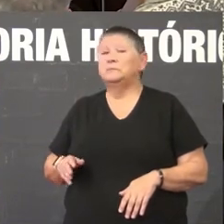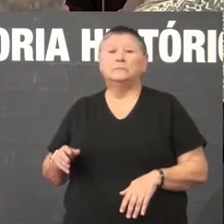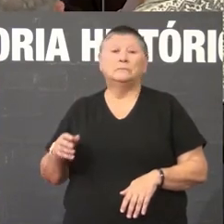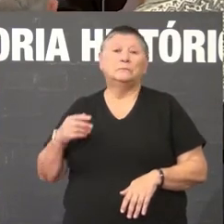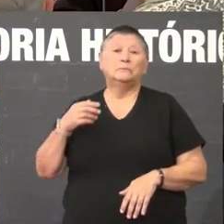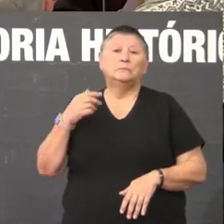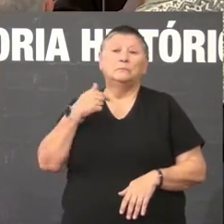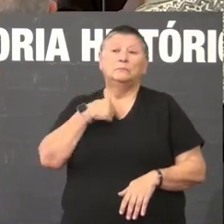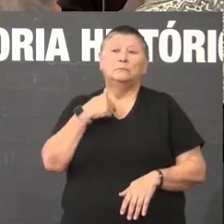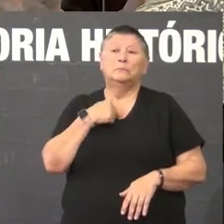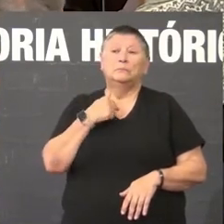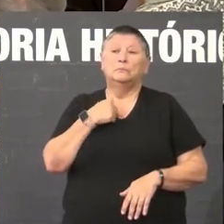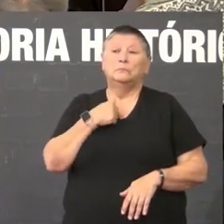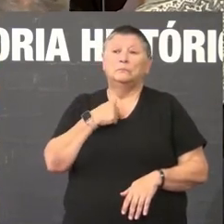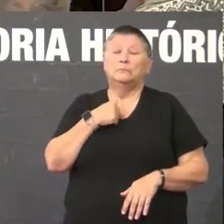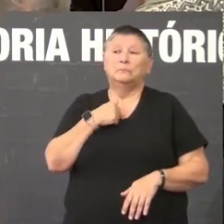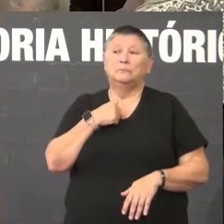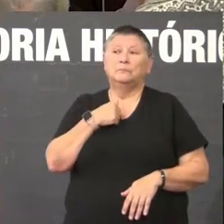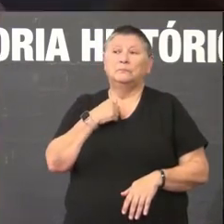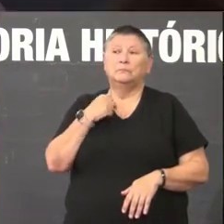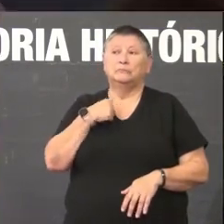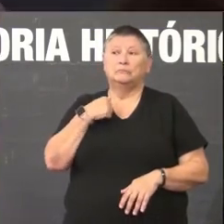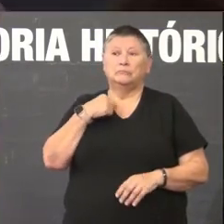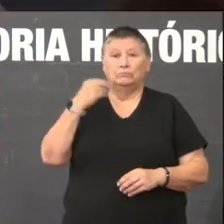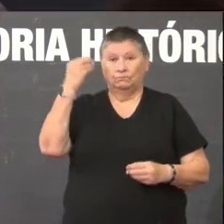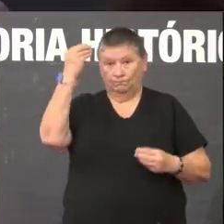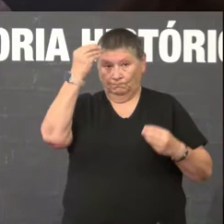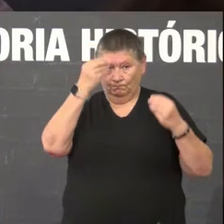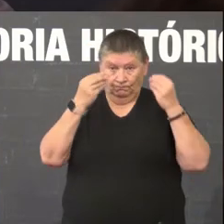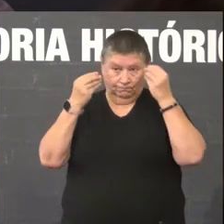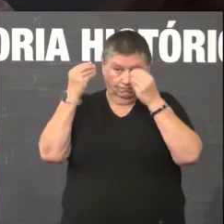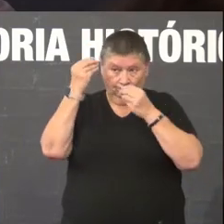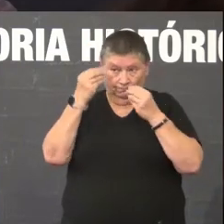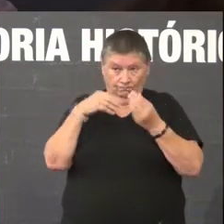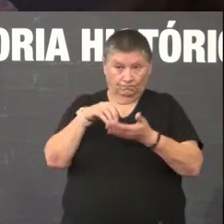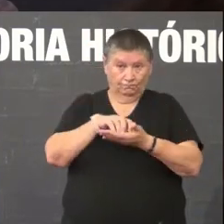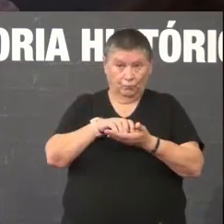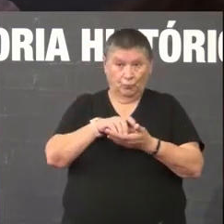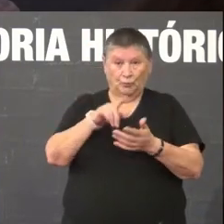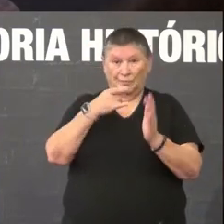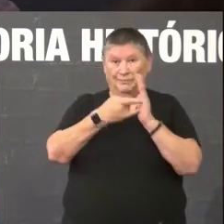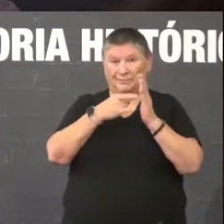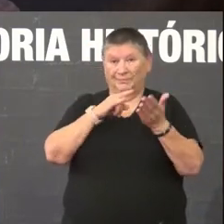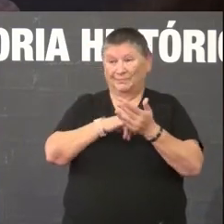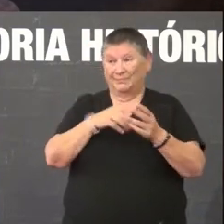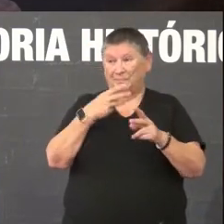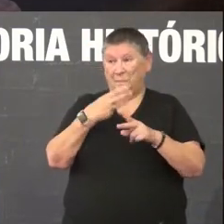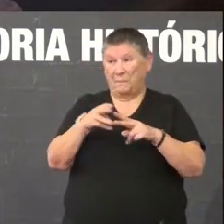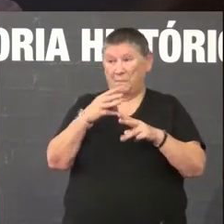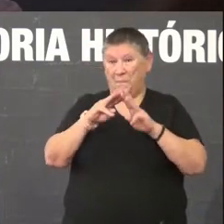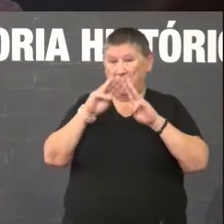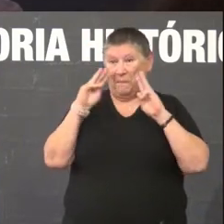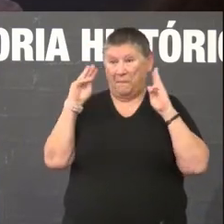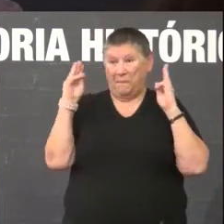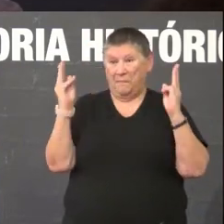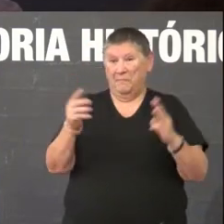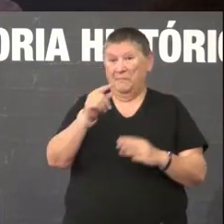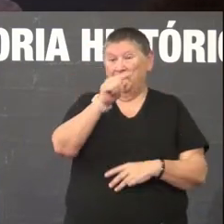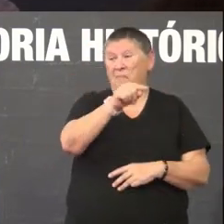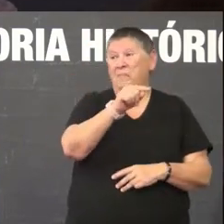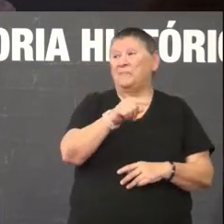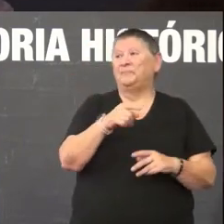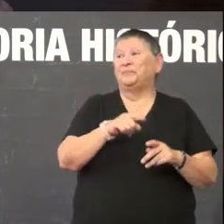realmente, claro, cuestiónome de tal forma o sistema parlamentario, non? Que existe este tipo